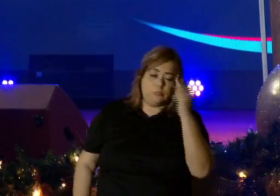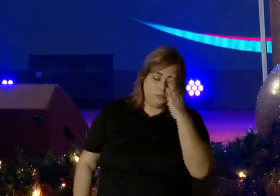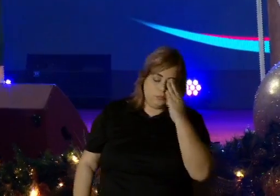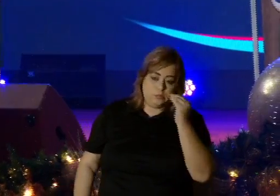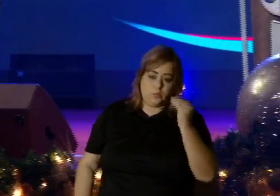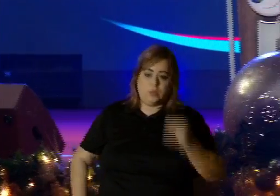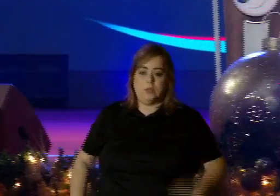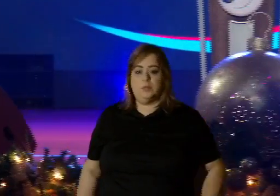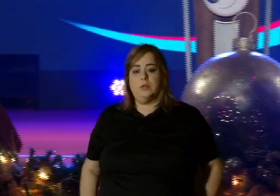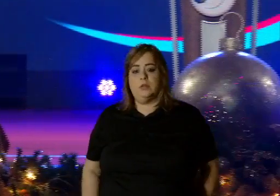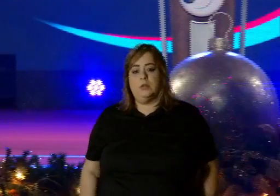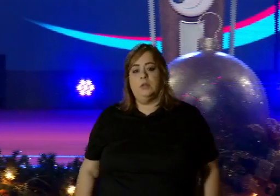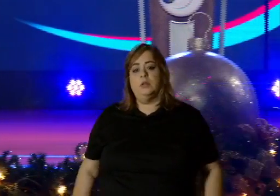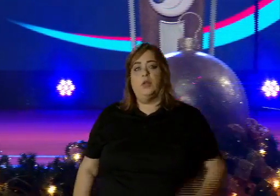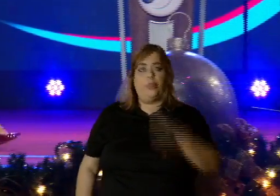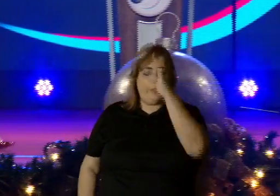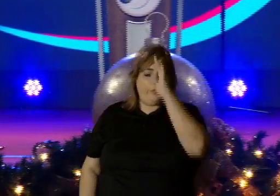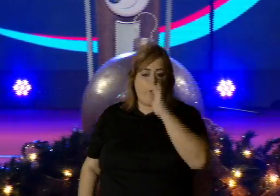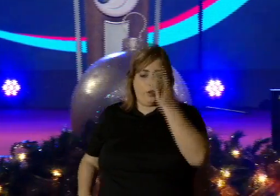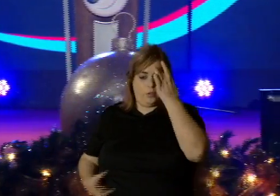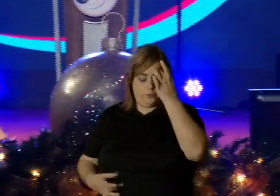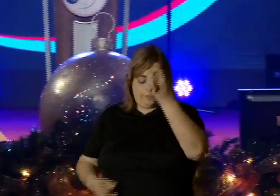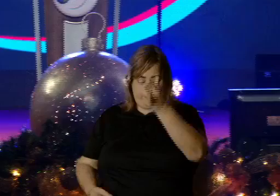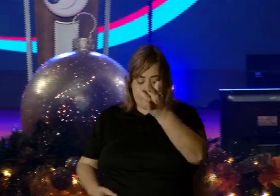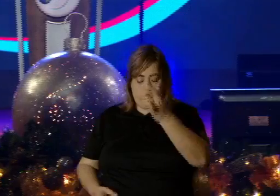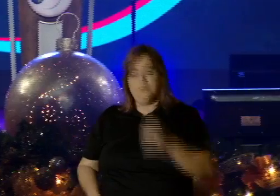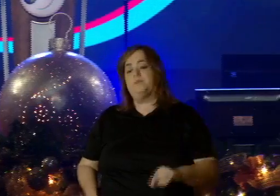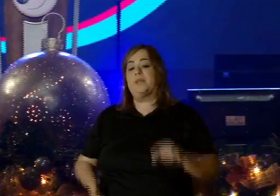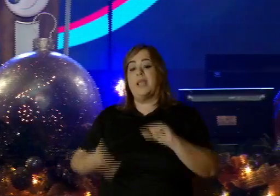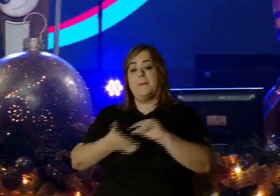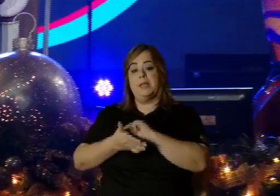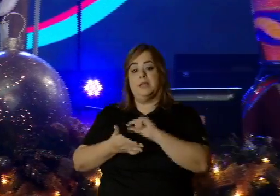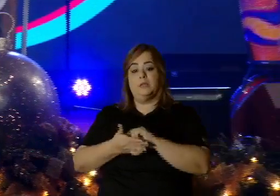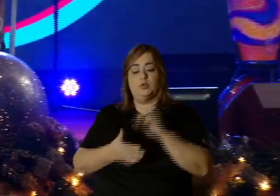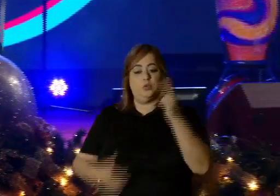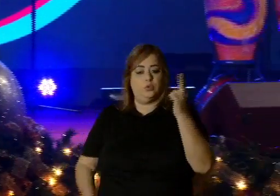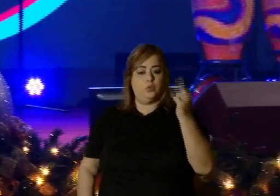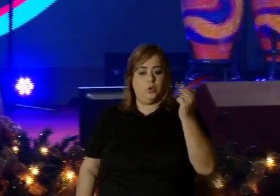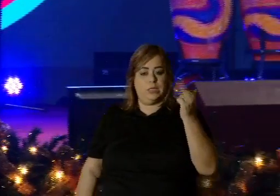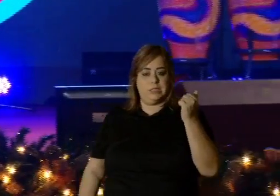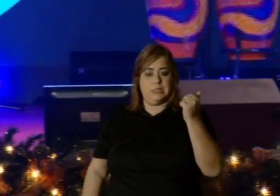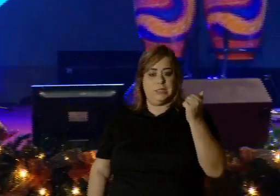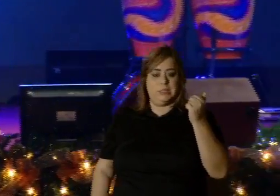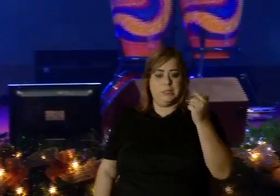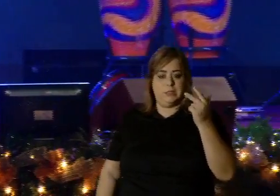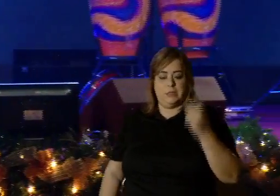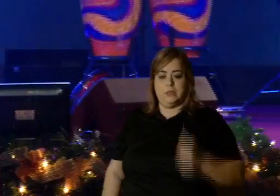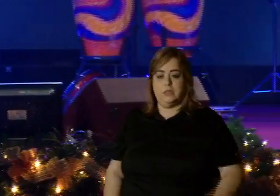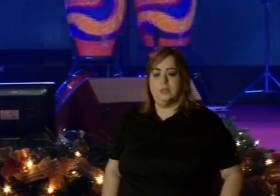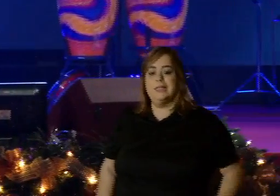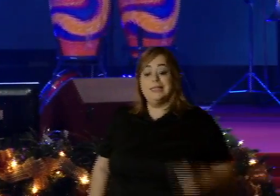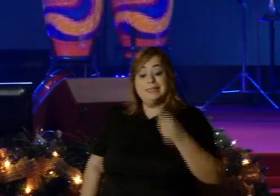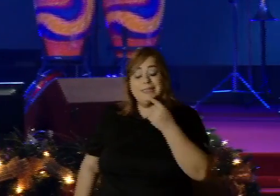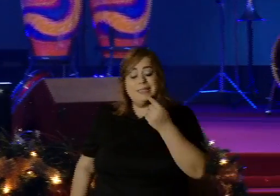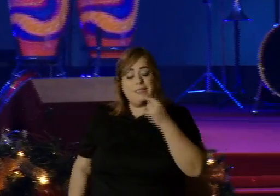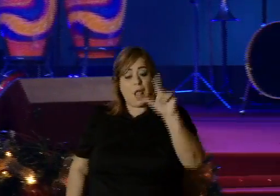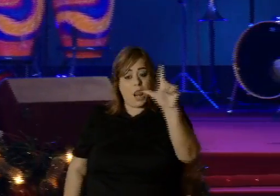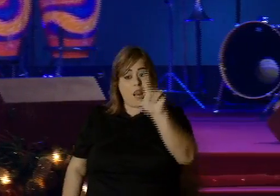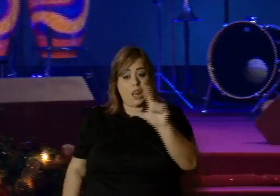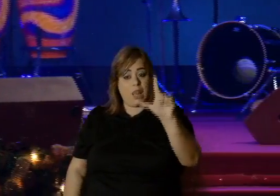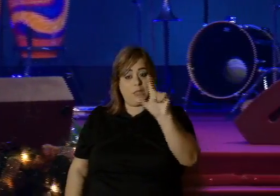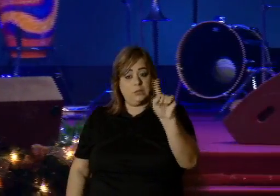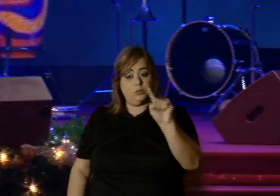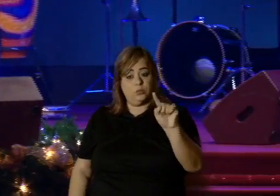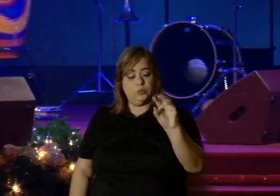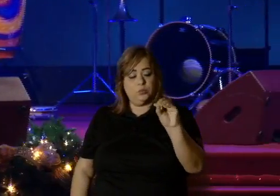vaya y Dios lo sana. Verso 13, pero Jesús decía esto de la muerte de Lázaro y ellos